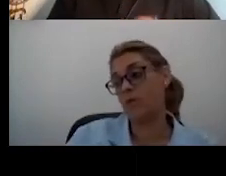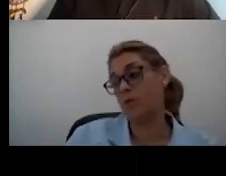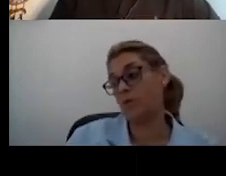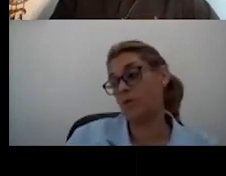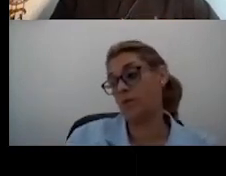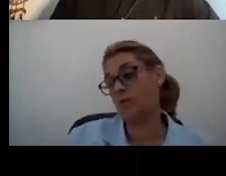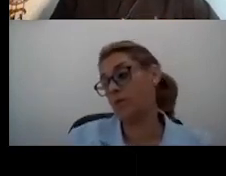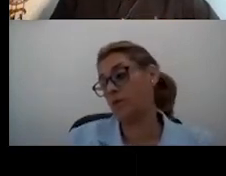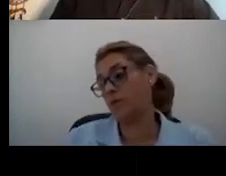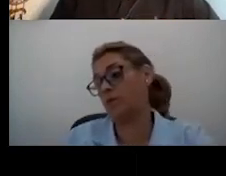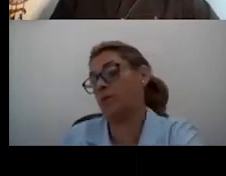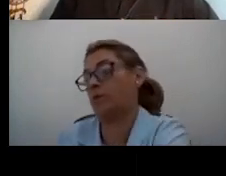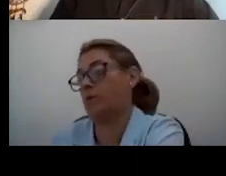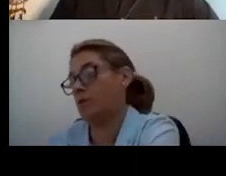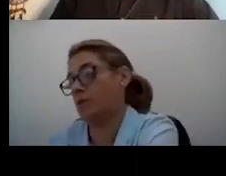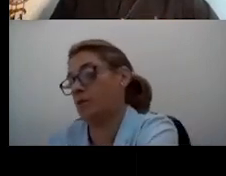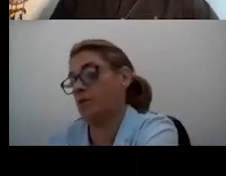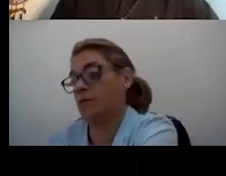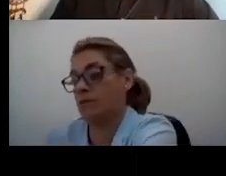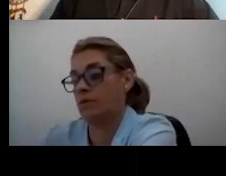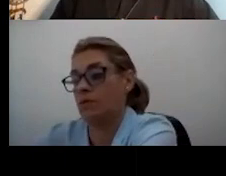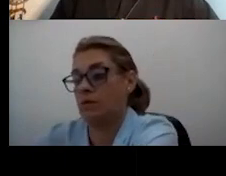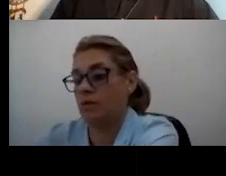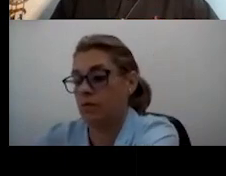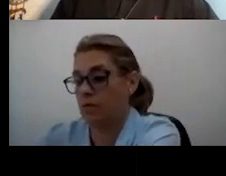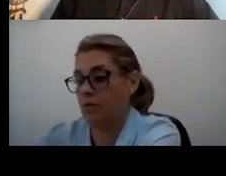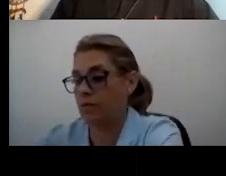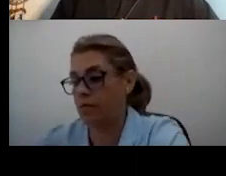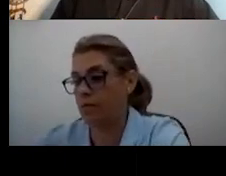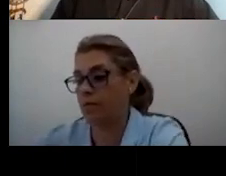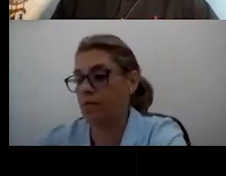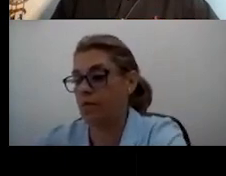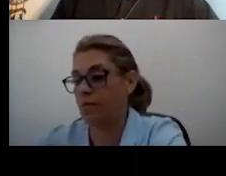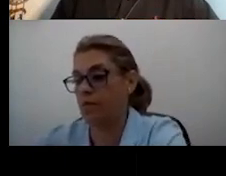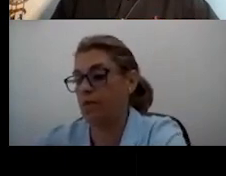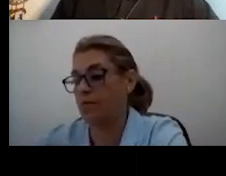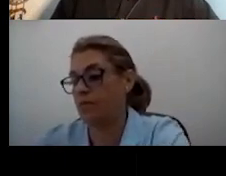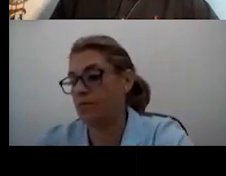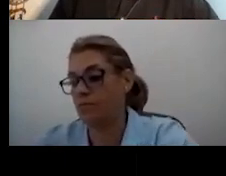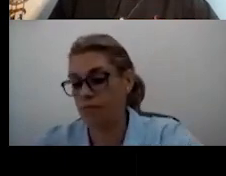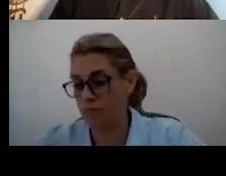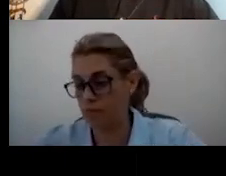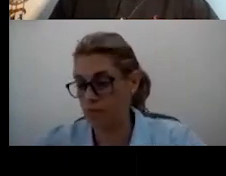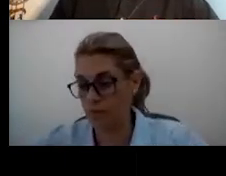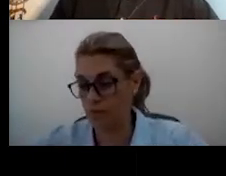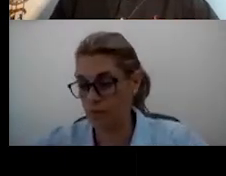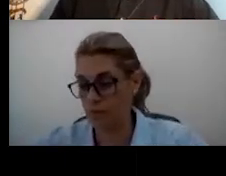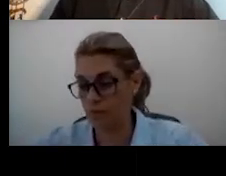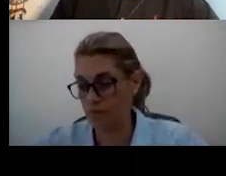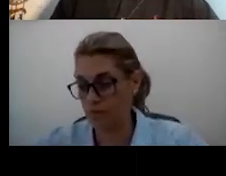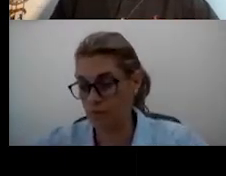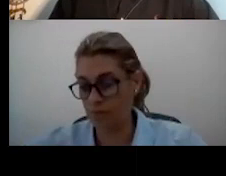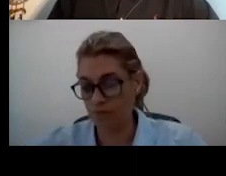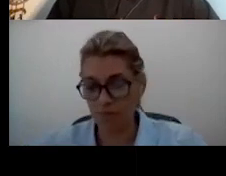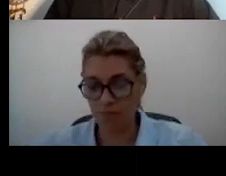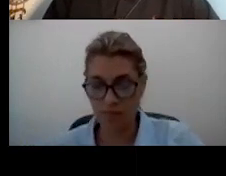que no has visto el tipo de cambio. Seguramente será que los euros te son más baratos, no tanto que... Pero sí, en ese sentido